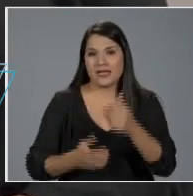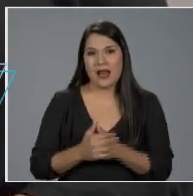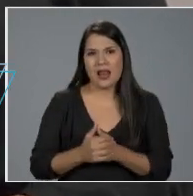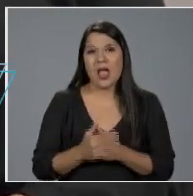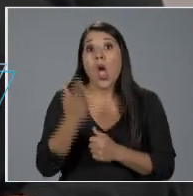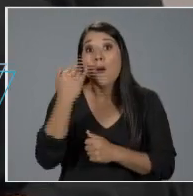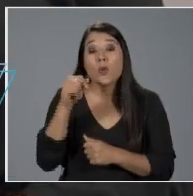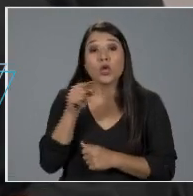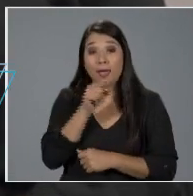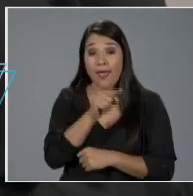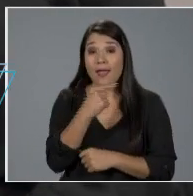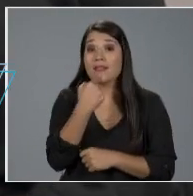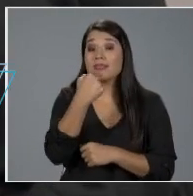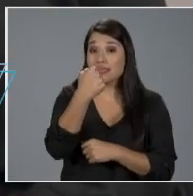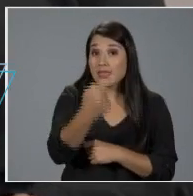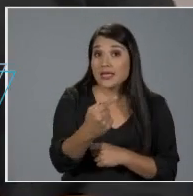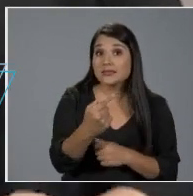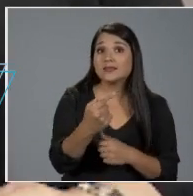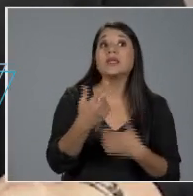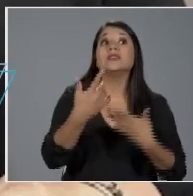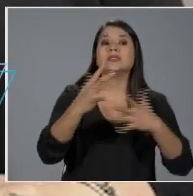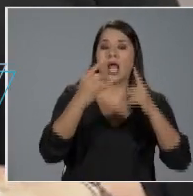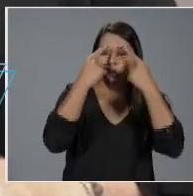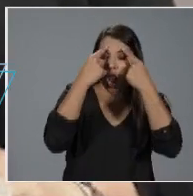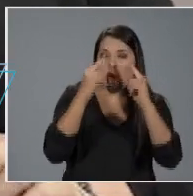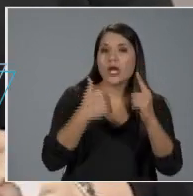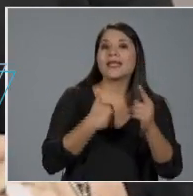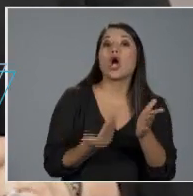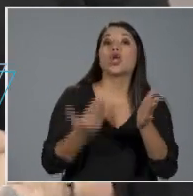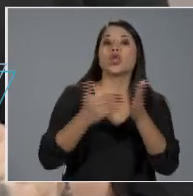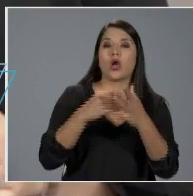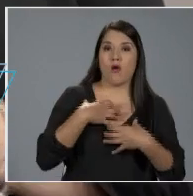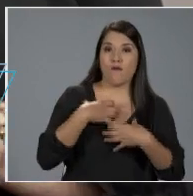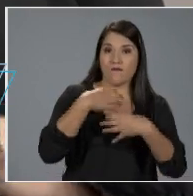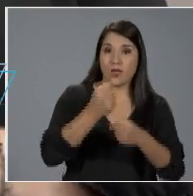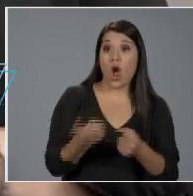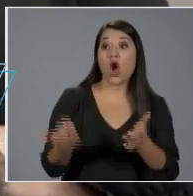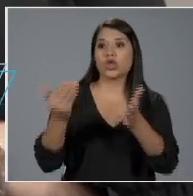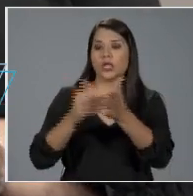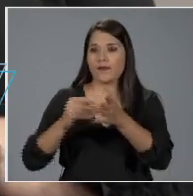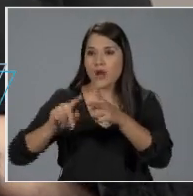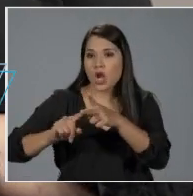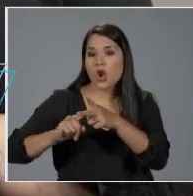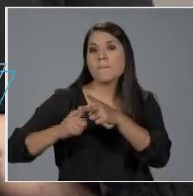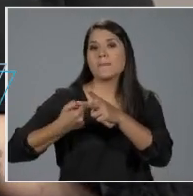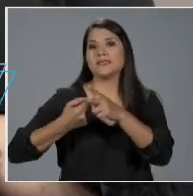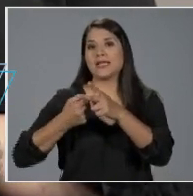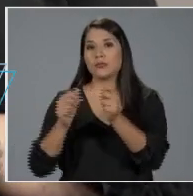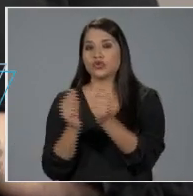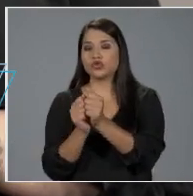dice en algún momento se ha recuperado la confianza, hemos vuelto a construir el futuro, hemos